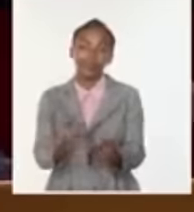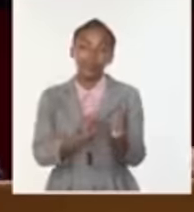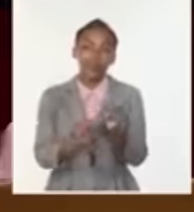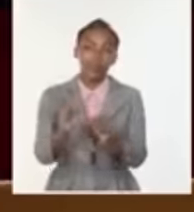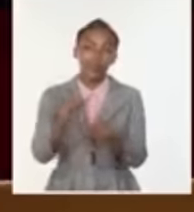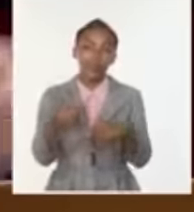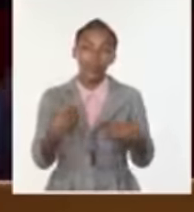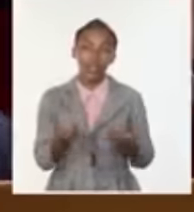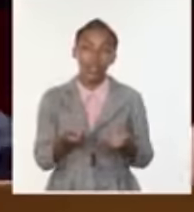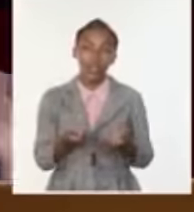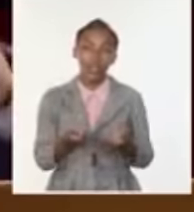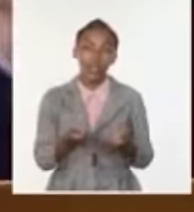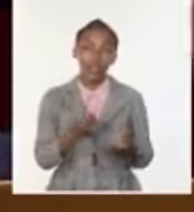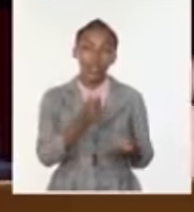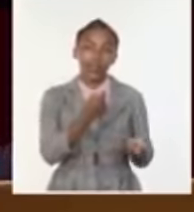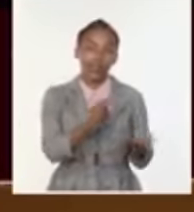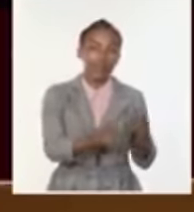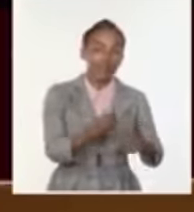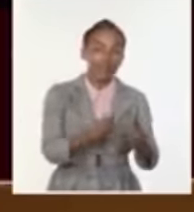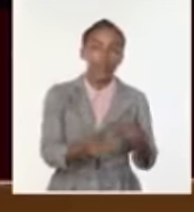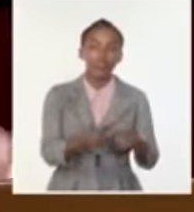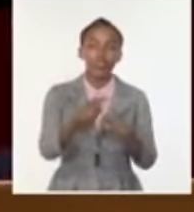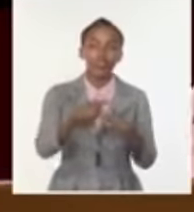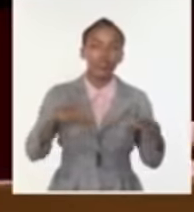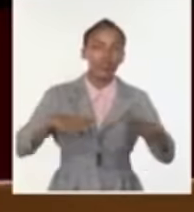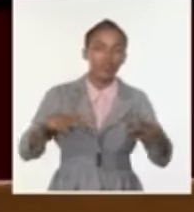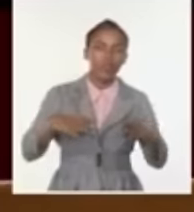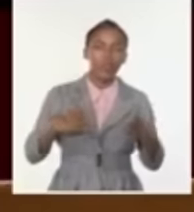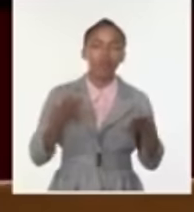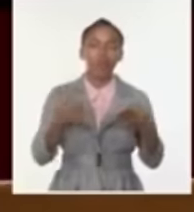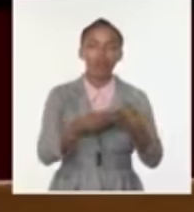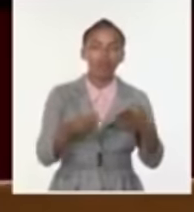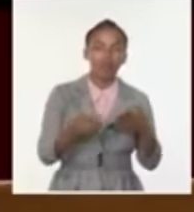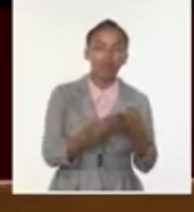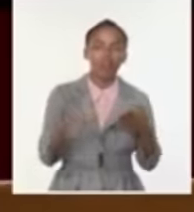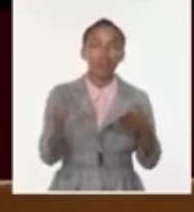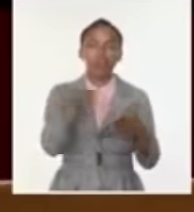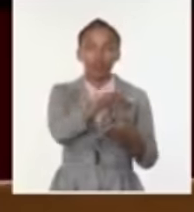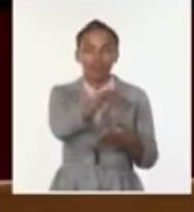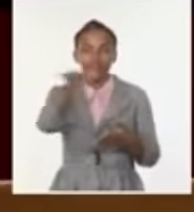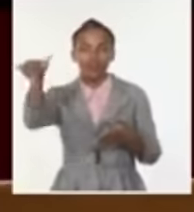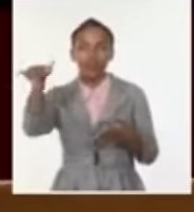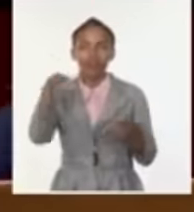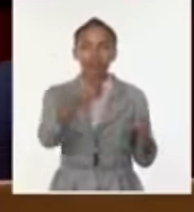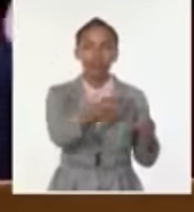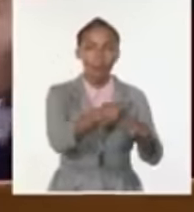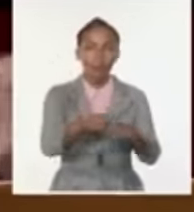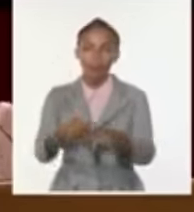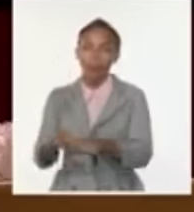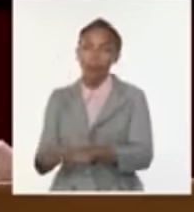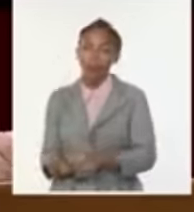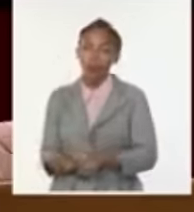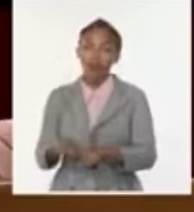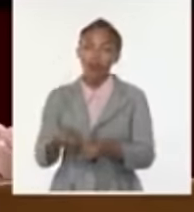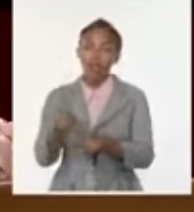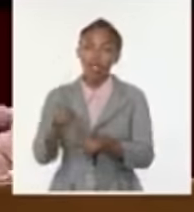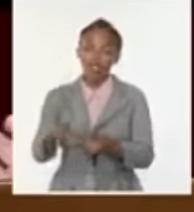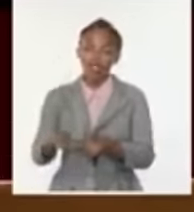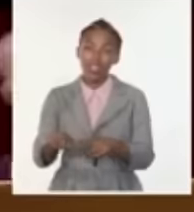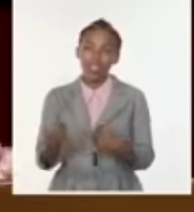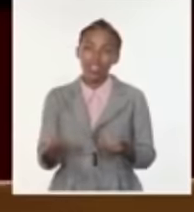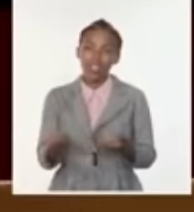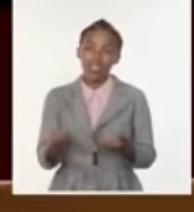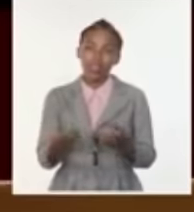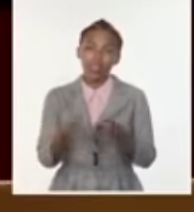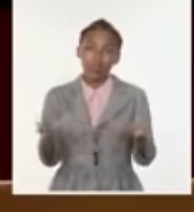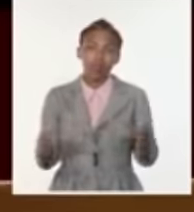aquellos generadores de divisas, el turismo y la aviación, varios sectores que tienen que retener parte de esos ingresos